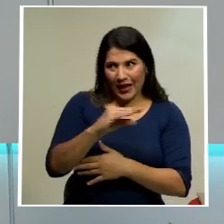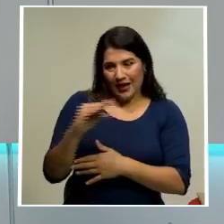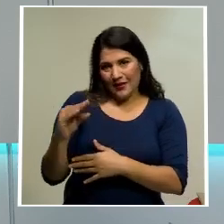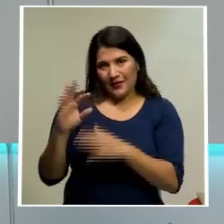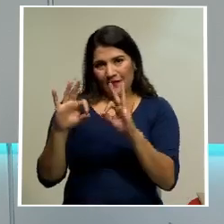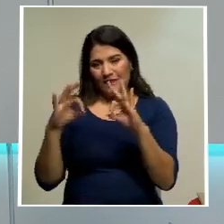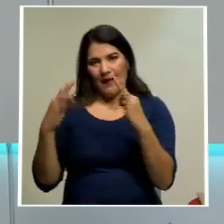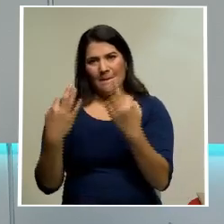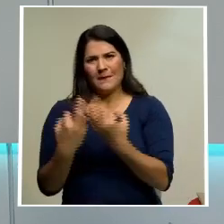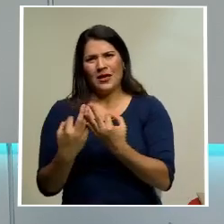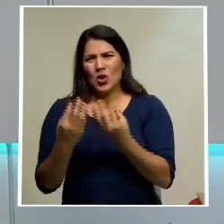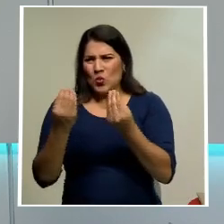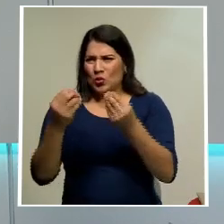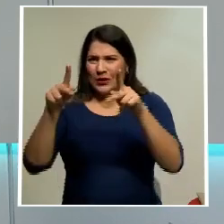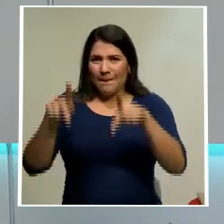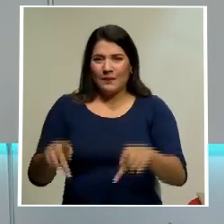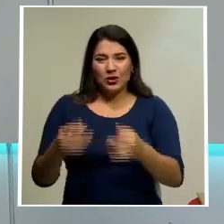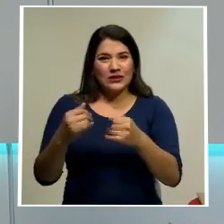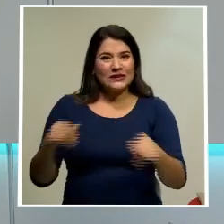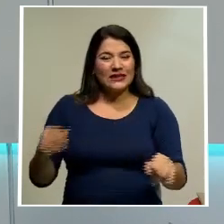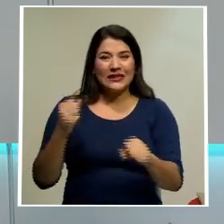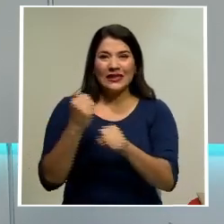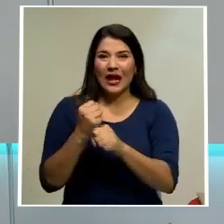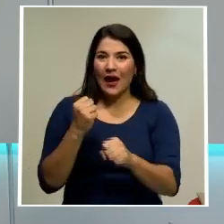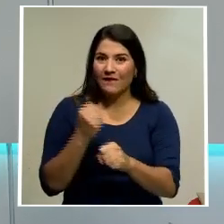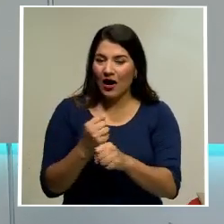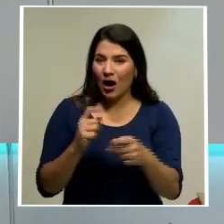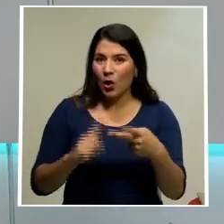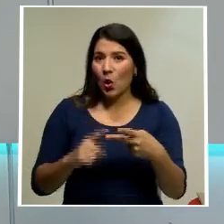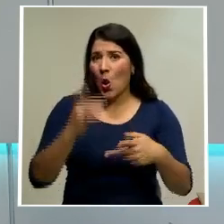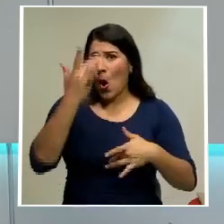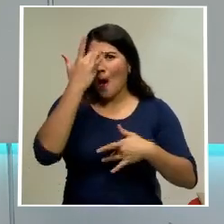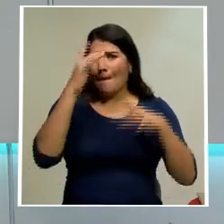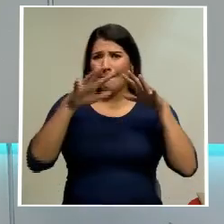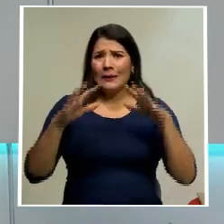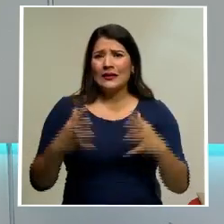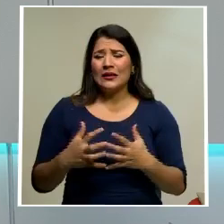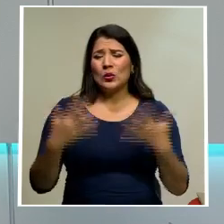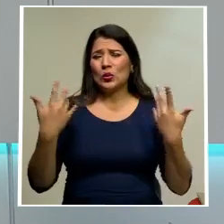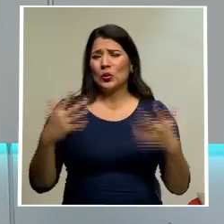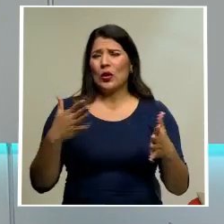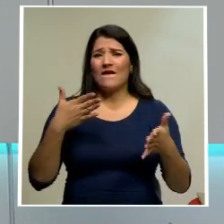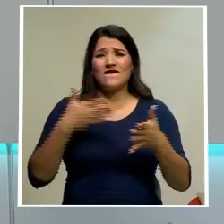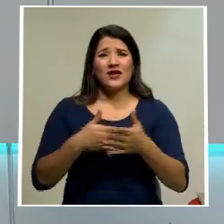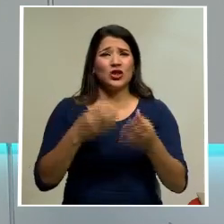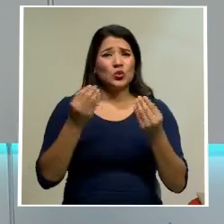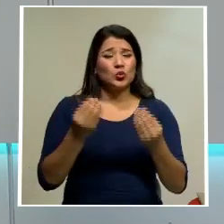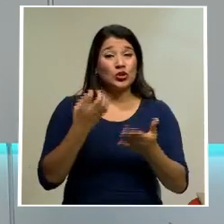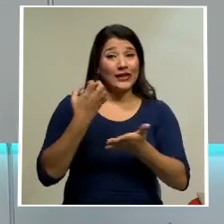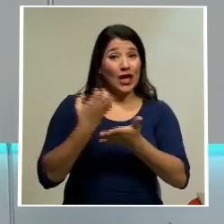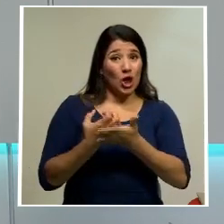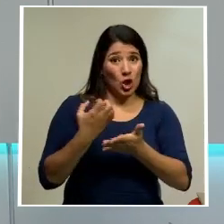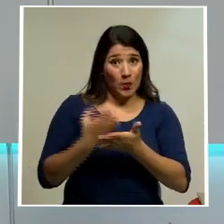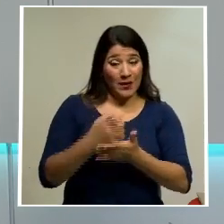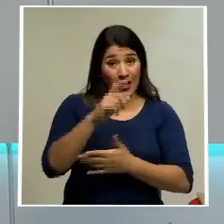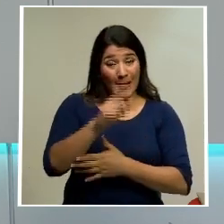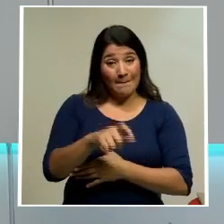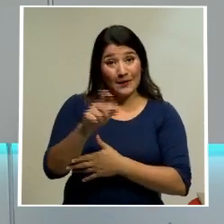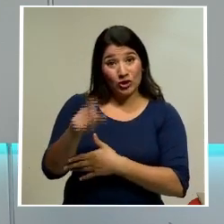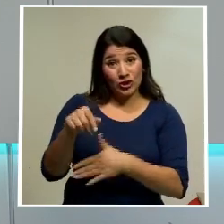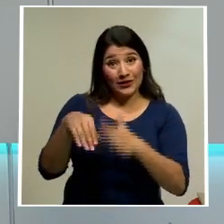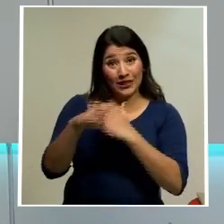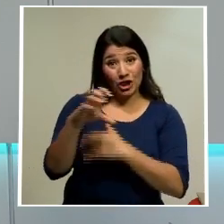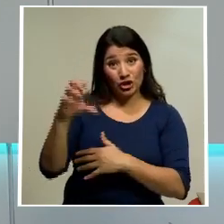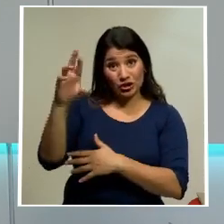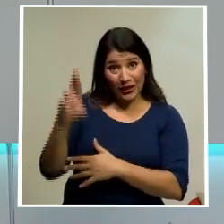familias. Hay mucho desempleo, la pandemia ha afectado muchísimo el bolsillo de los ciudadanos